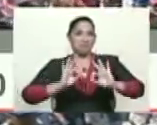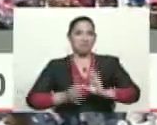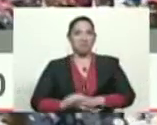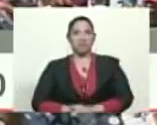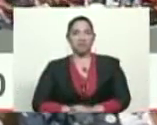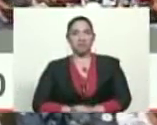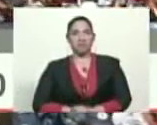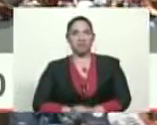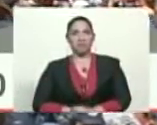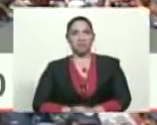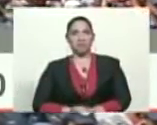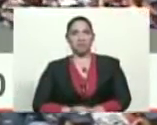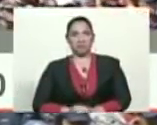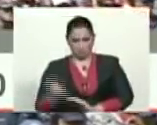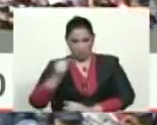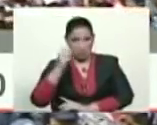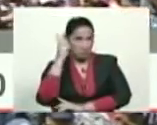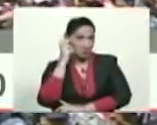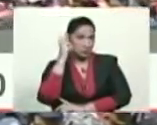¿Y este se oye?